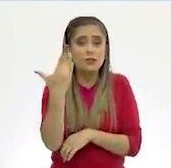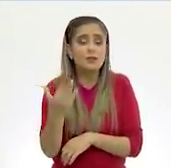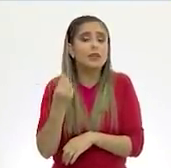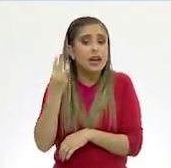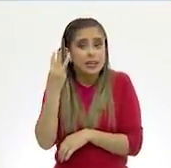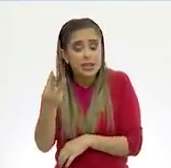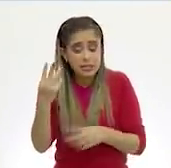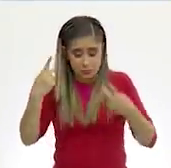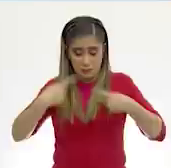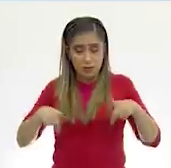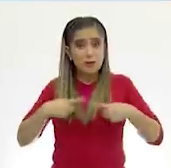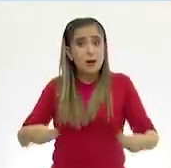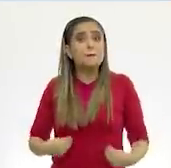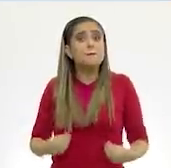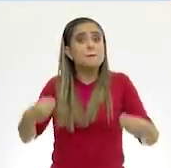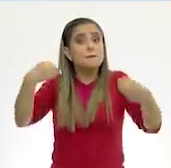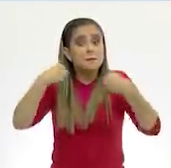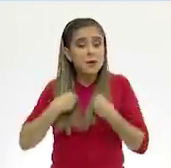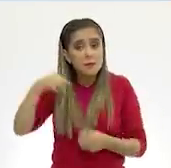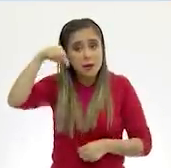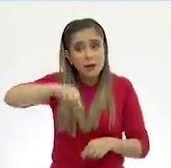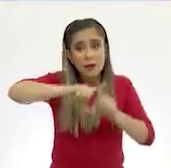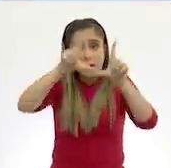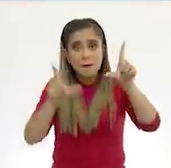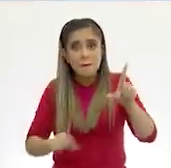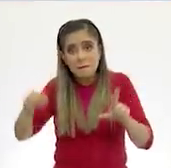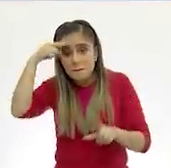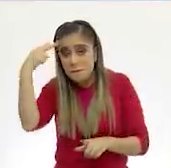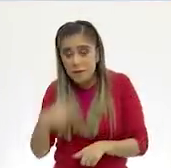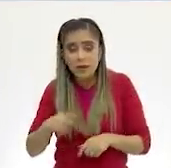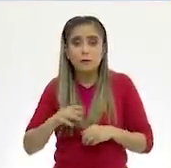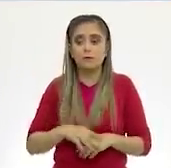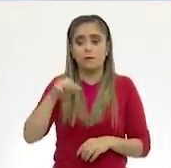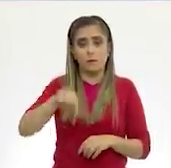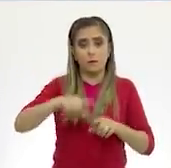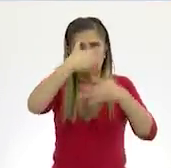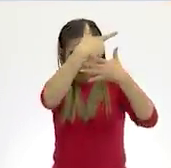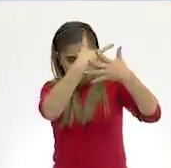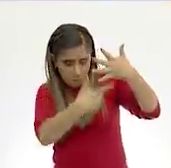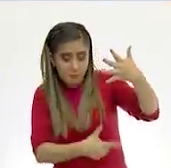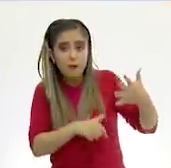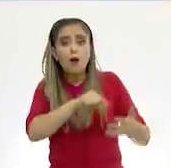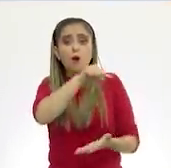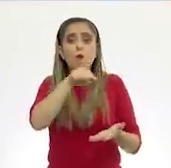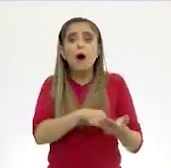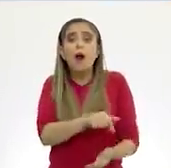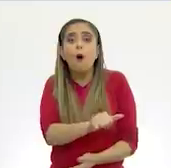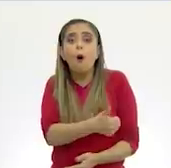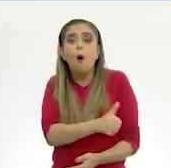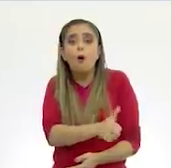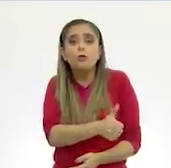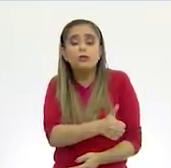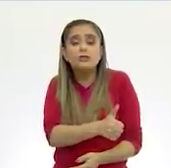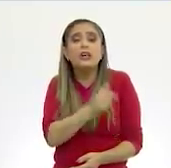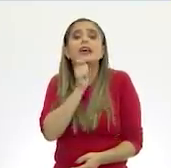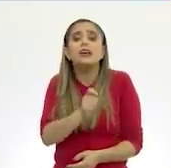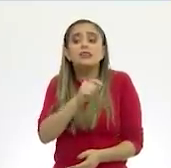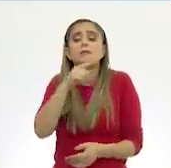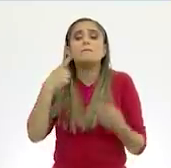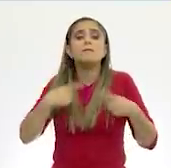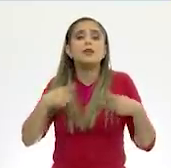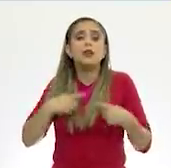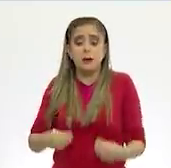119.530.753 habitantes, lo que posiciona a México entre los 11 países más poblados del